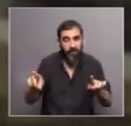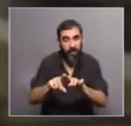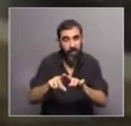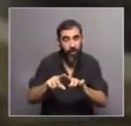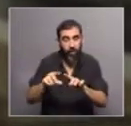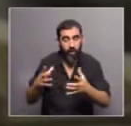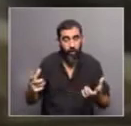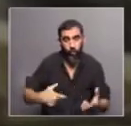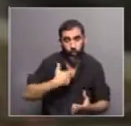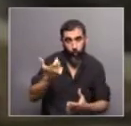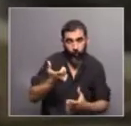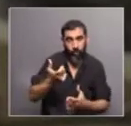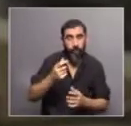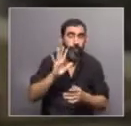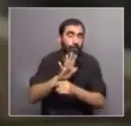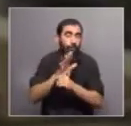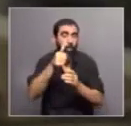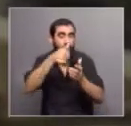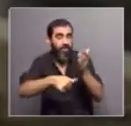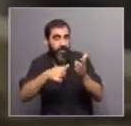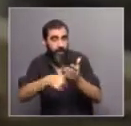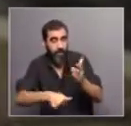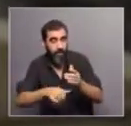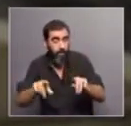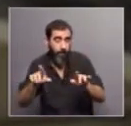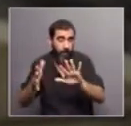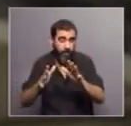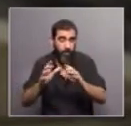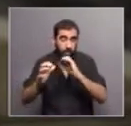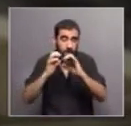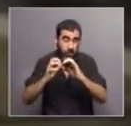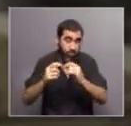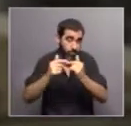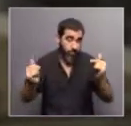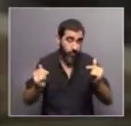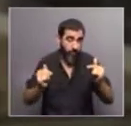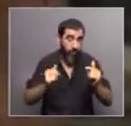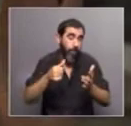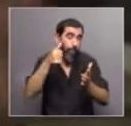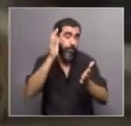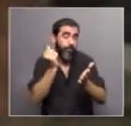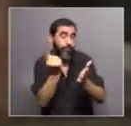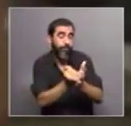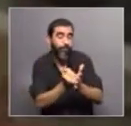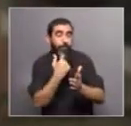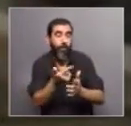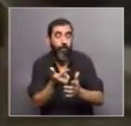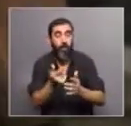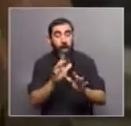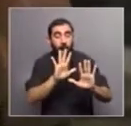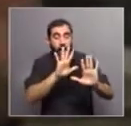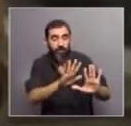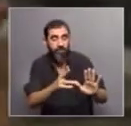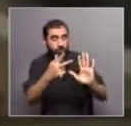existe en otros países, un sistema de etiquetado similar al que se usa en electrodomésticos, por ejemplo, que marque para un calefactor ensayado en base a